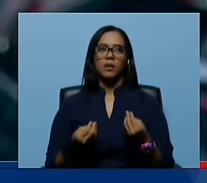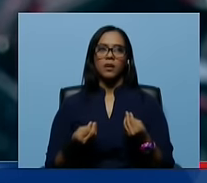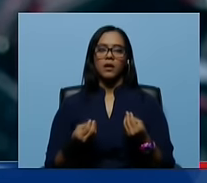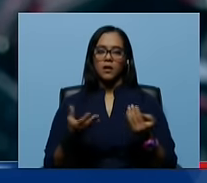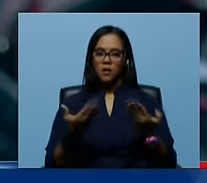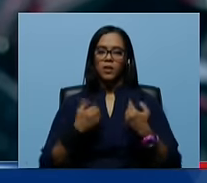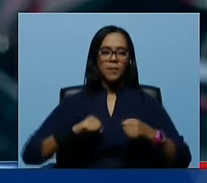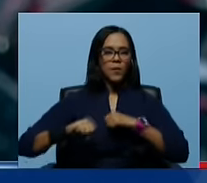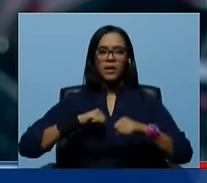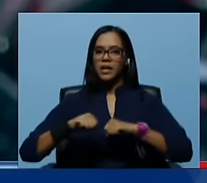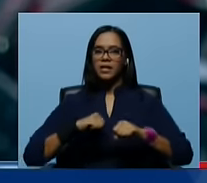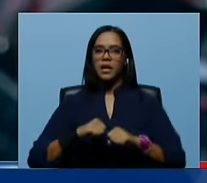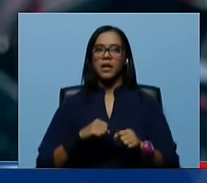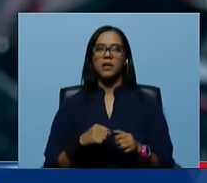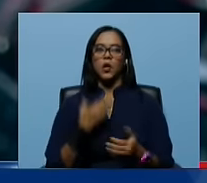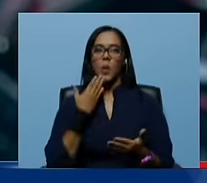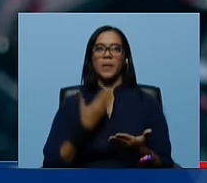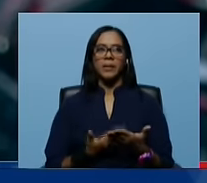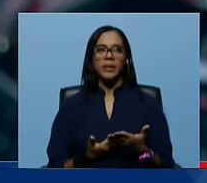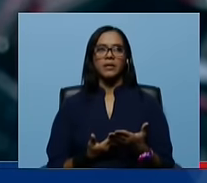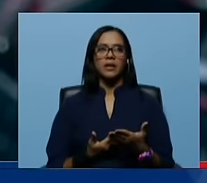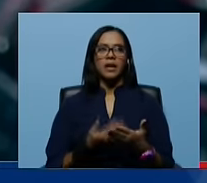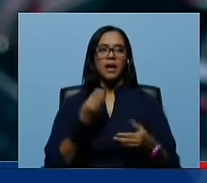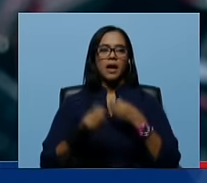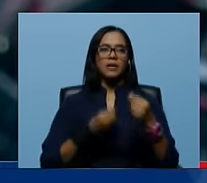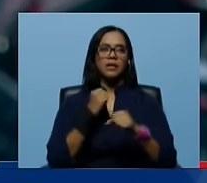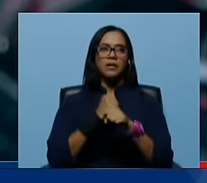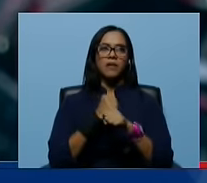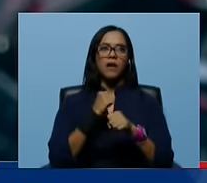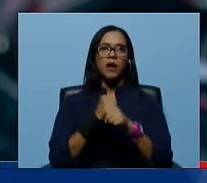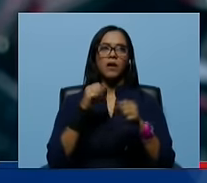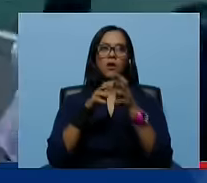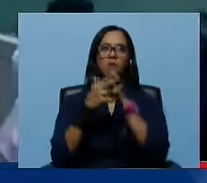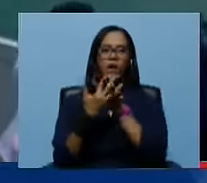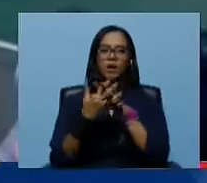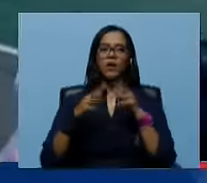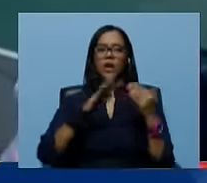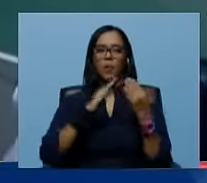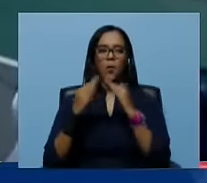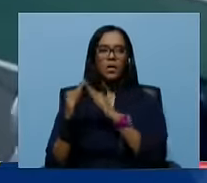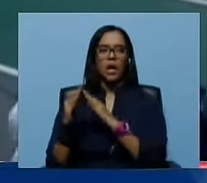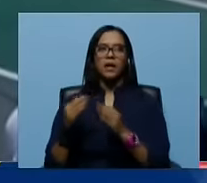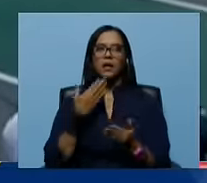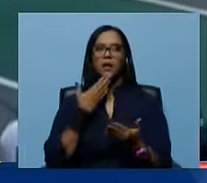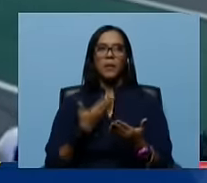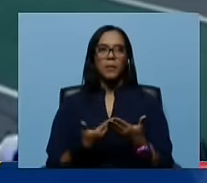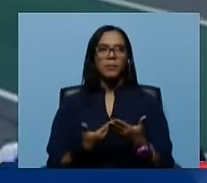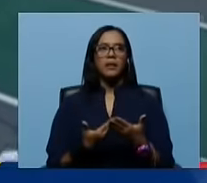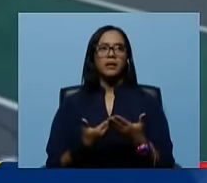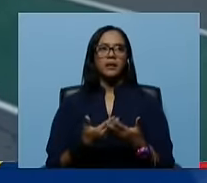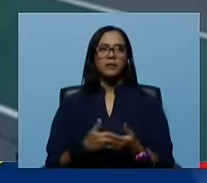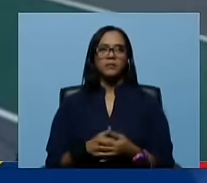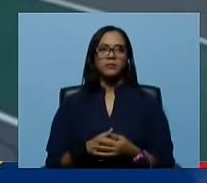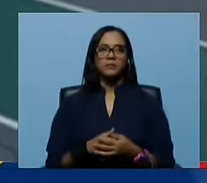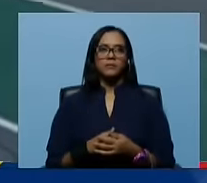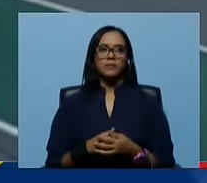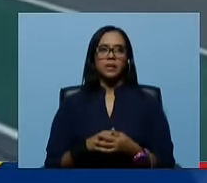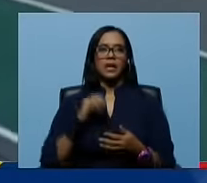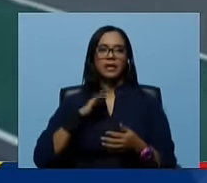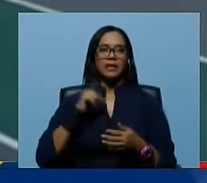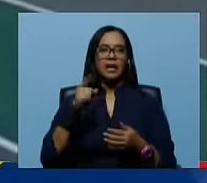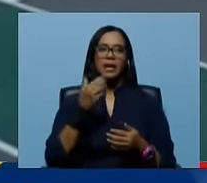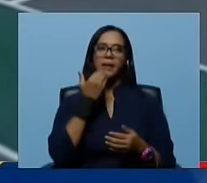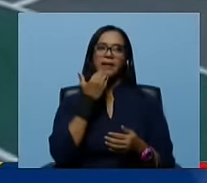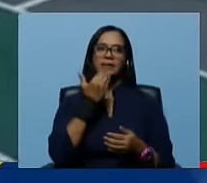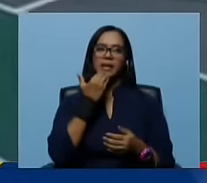movilidad, nos permite hacer trabajo en los barrios, en las comunidades, nos permite estar ahí más